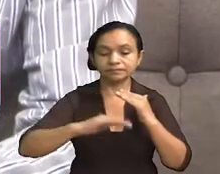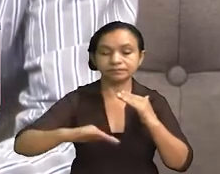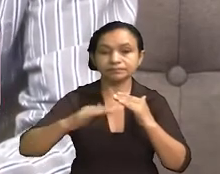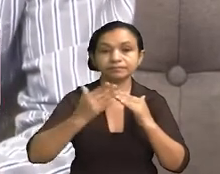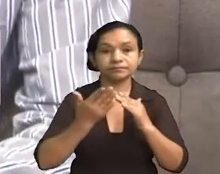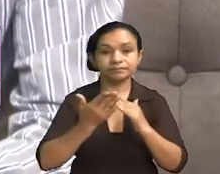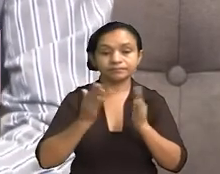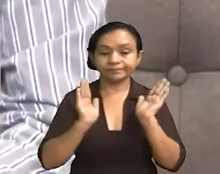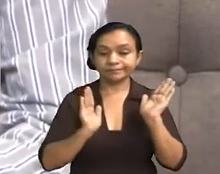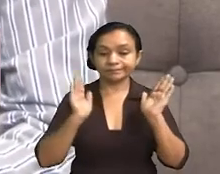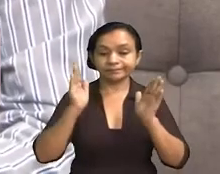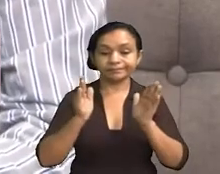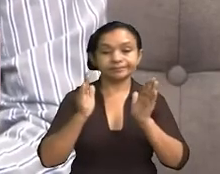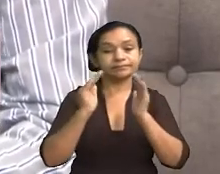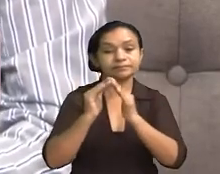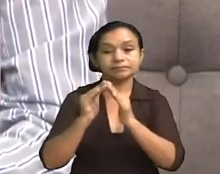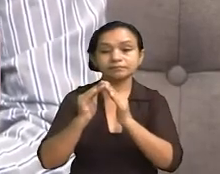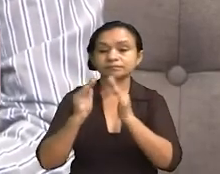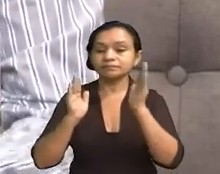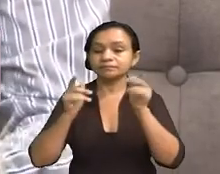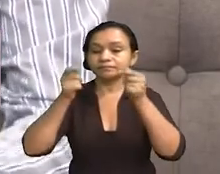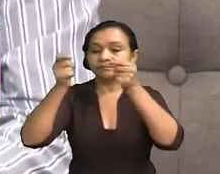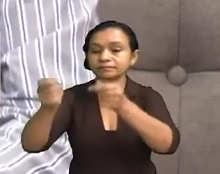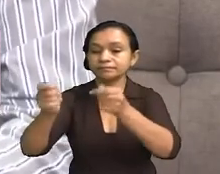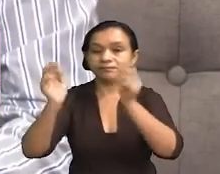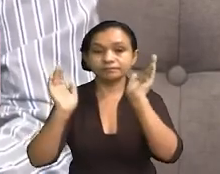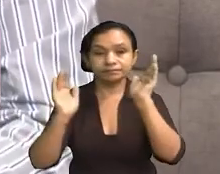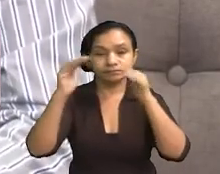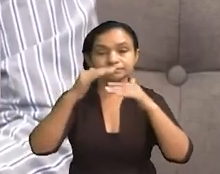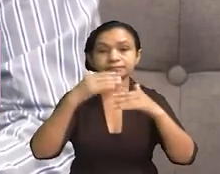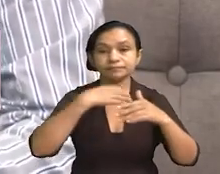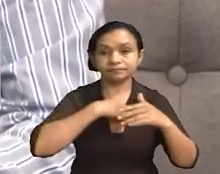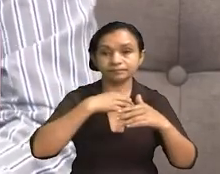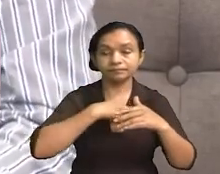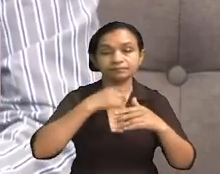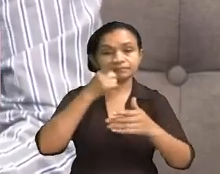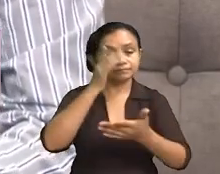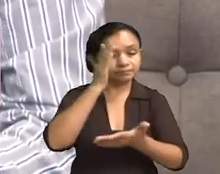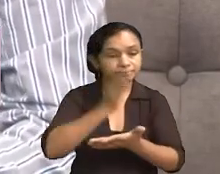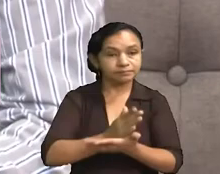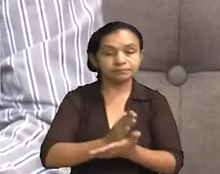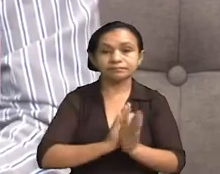la titulación urbana y rural que mencionabas, y ya lo menciono aquí de una sola vez.